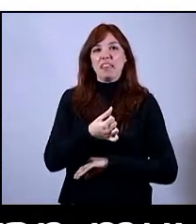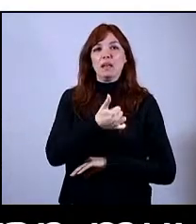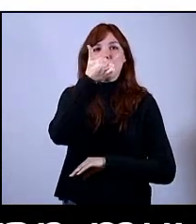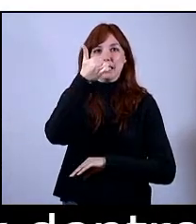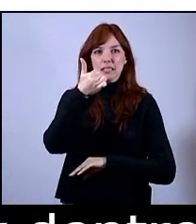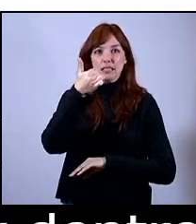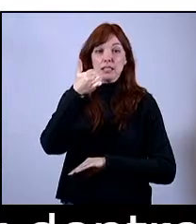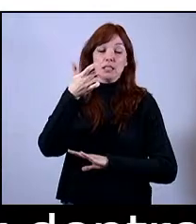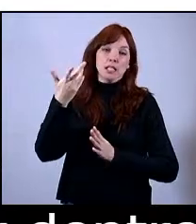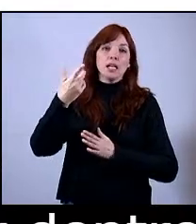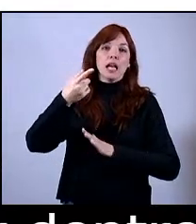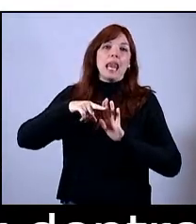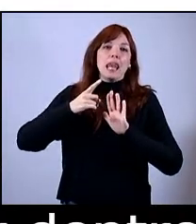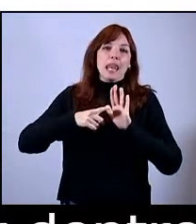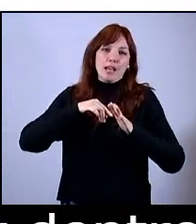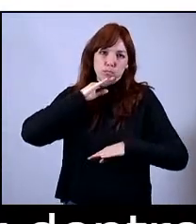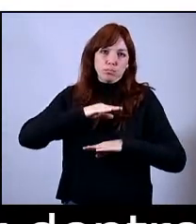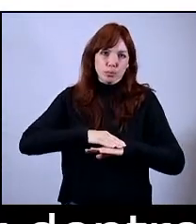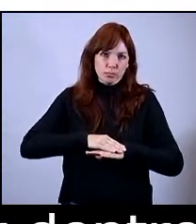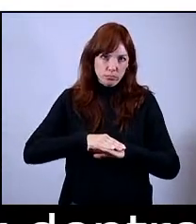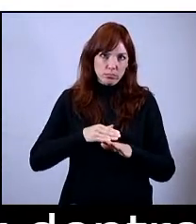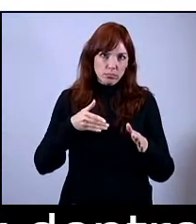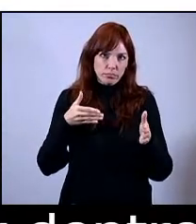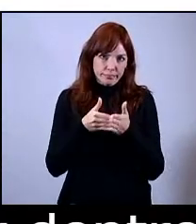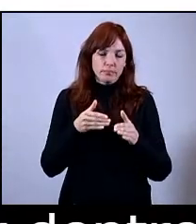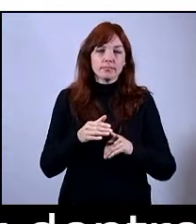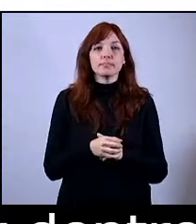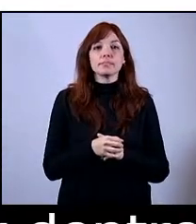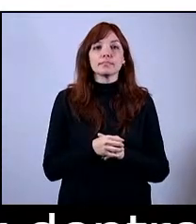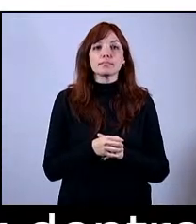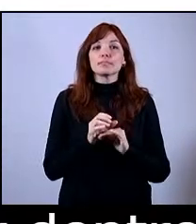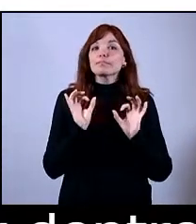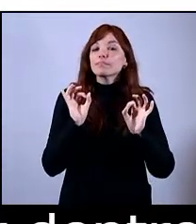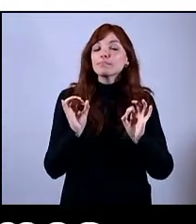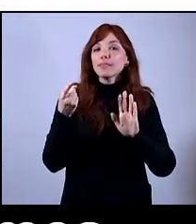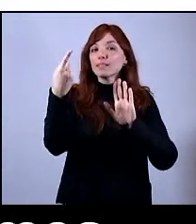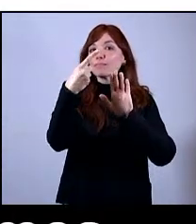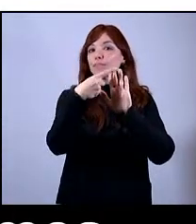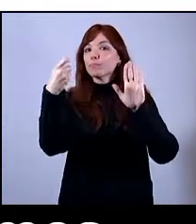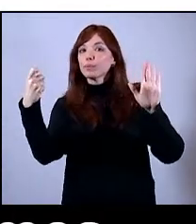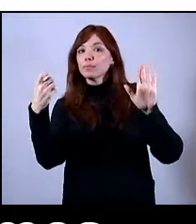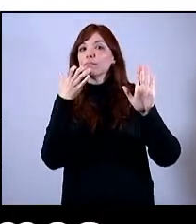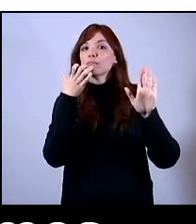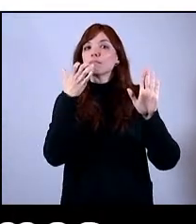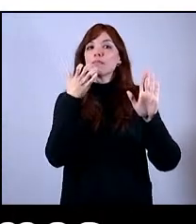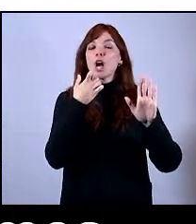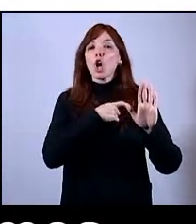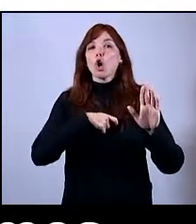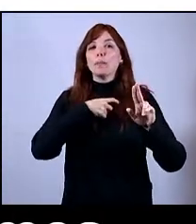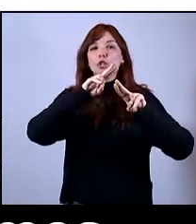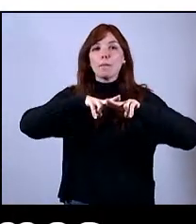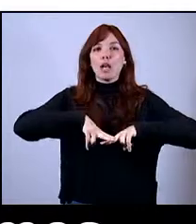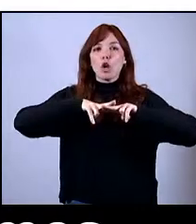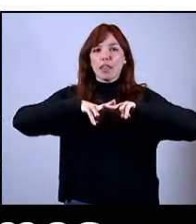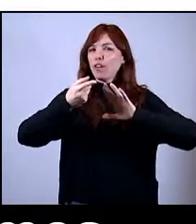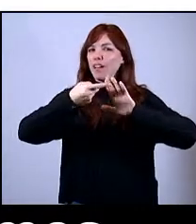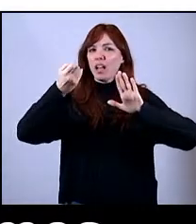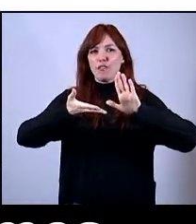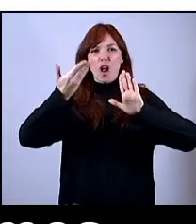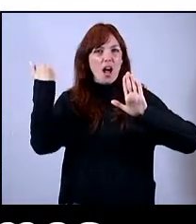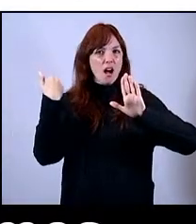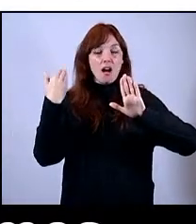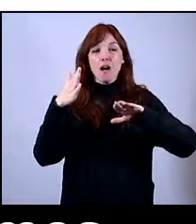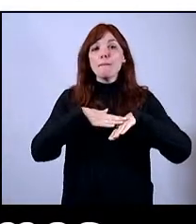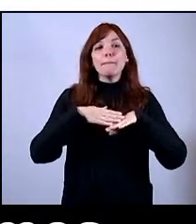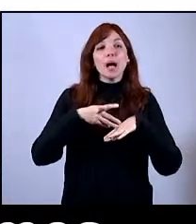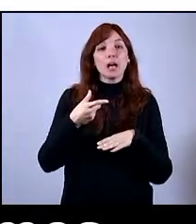que nos pone la legalidad. En concreto, hemos eliminado la comisión de valoración para que, conforme